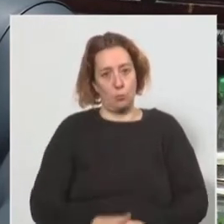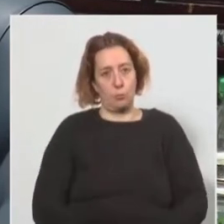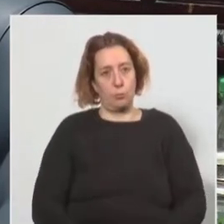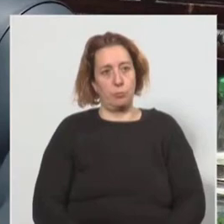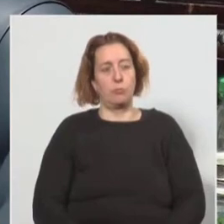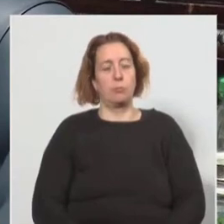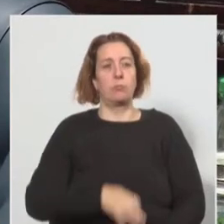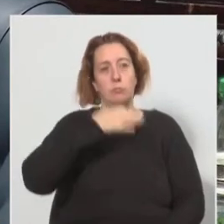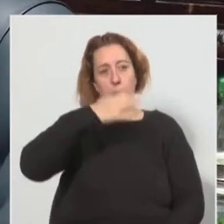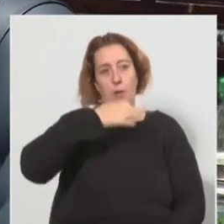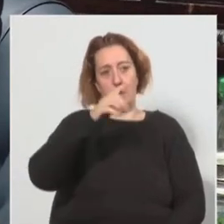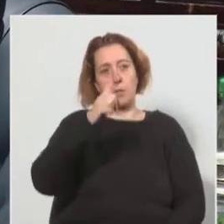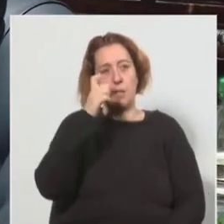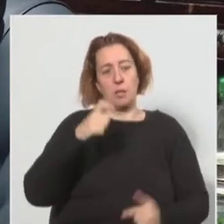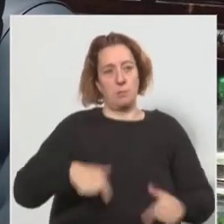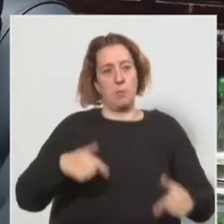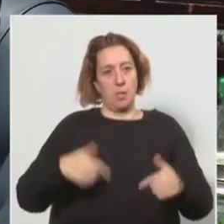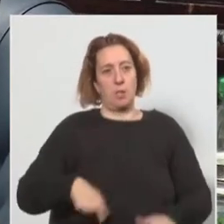Guzmán.